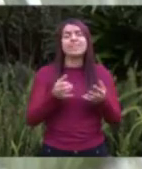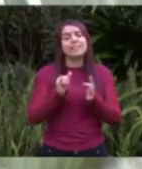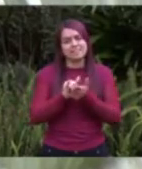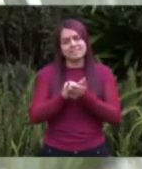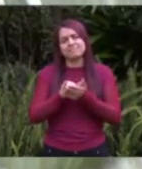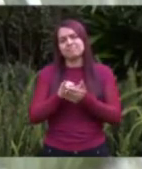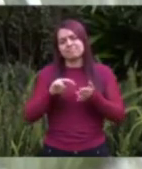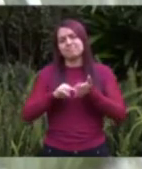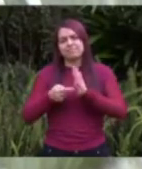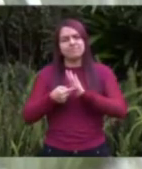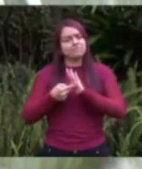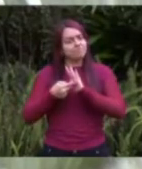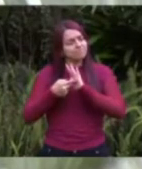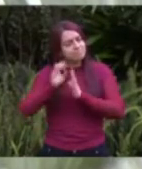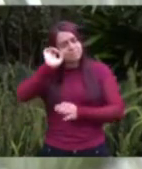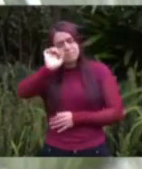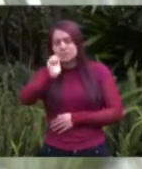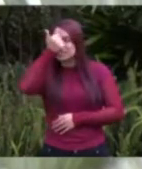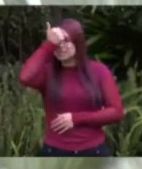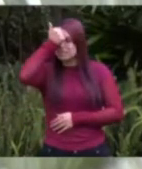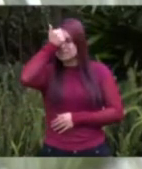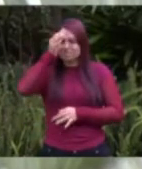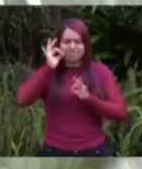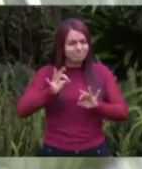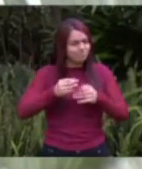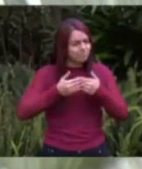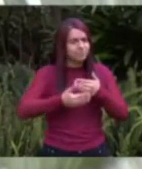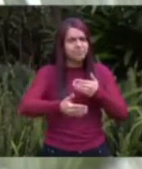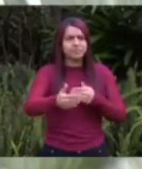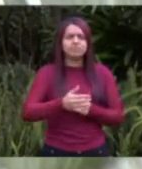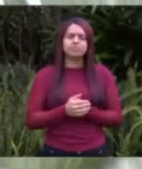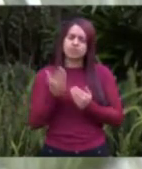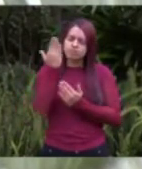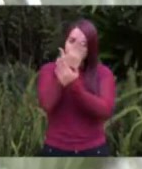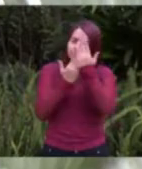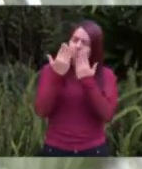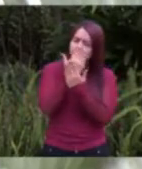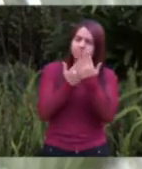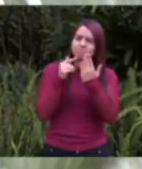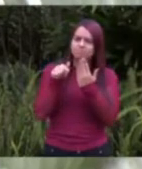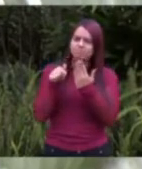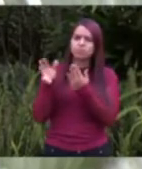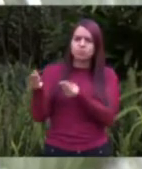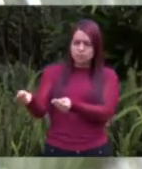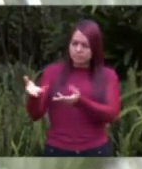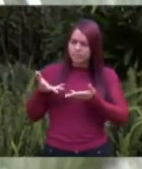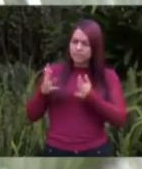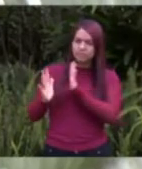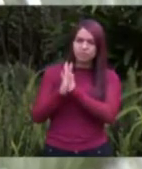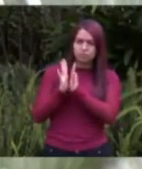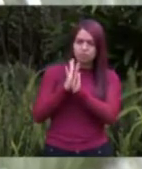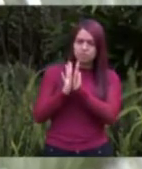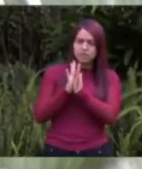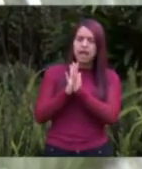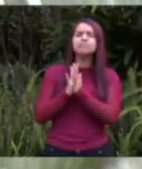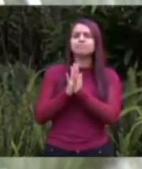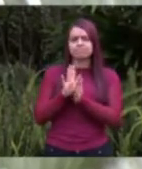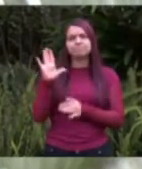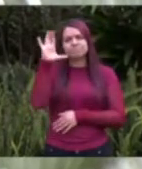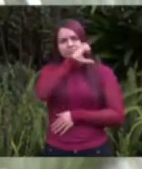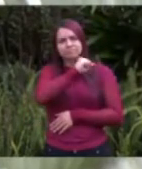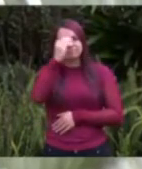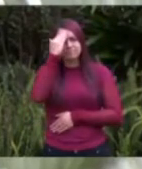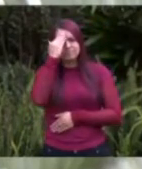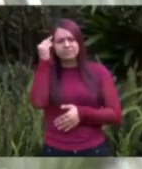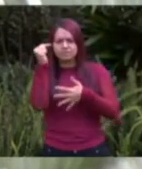principio vertebral. Del informe del balance de la doctora Linares destacamos además las medidas